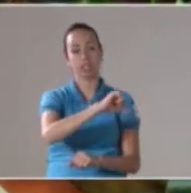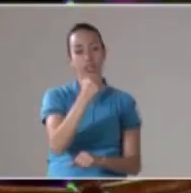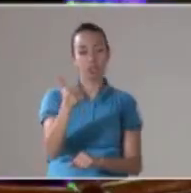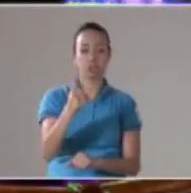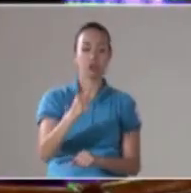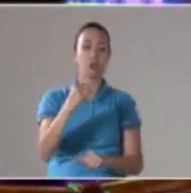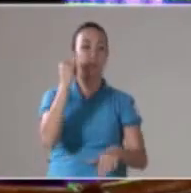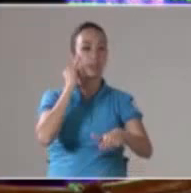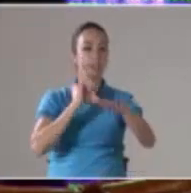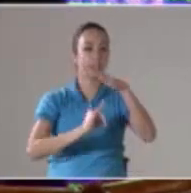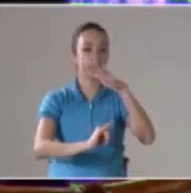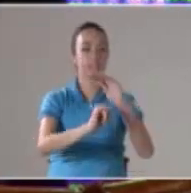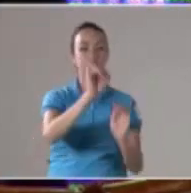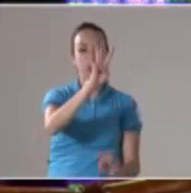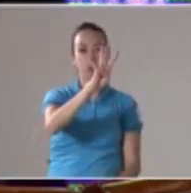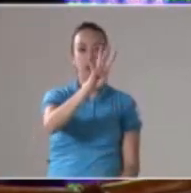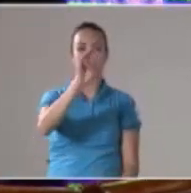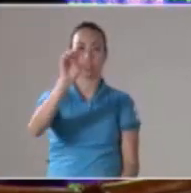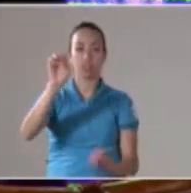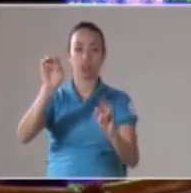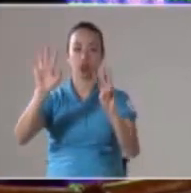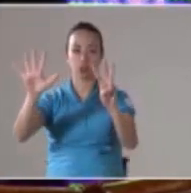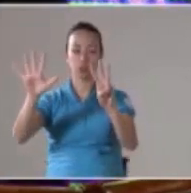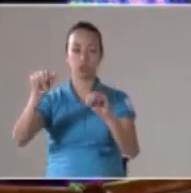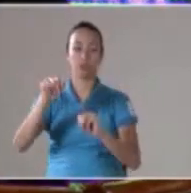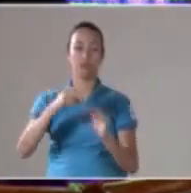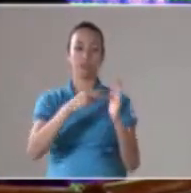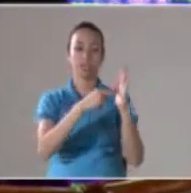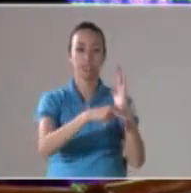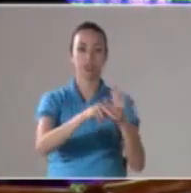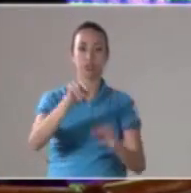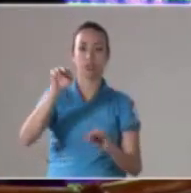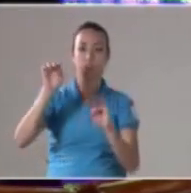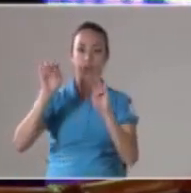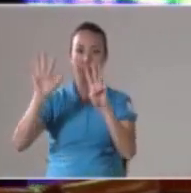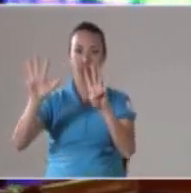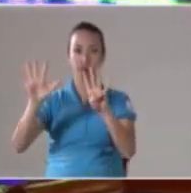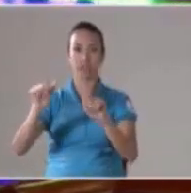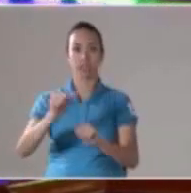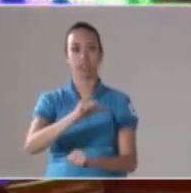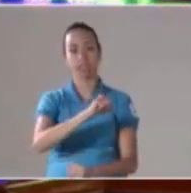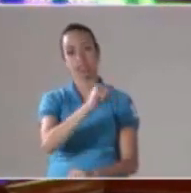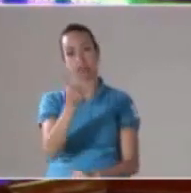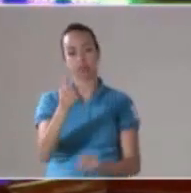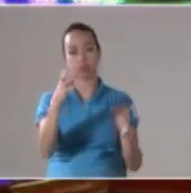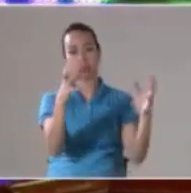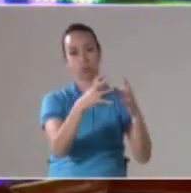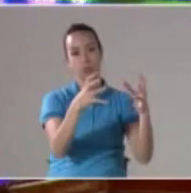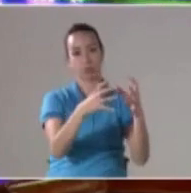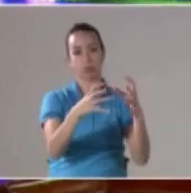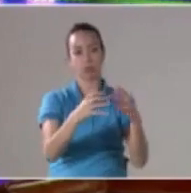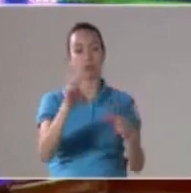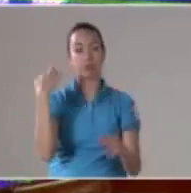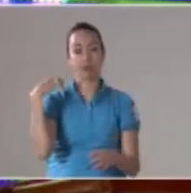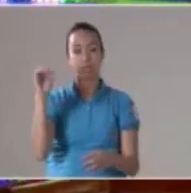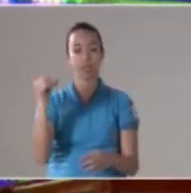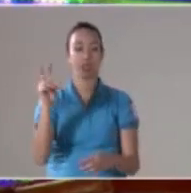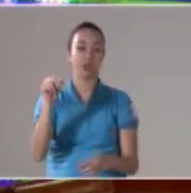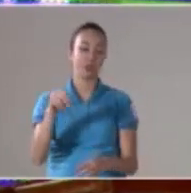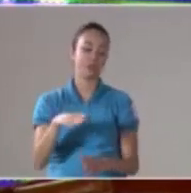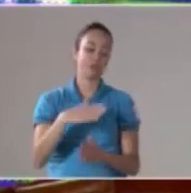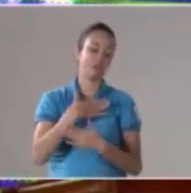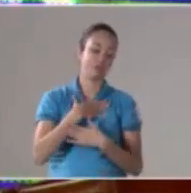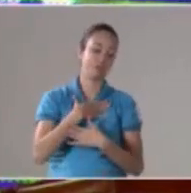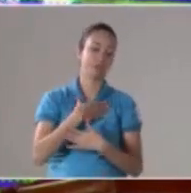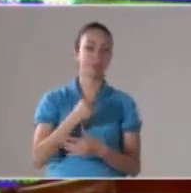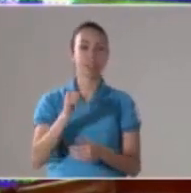Isaías 48:9, y en este grupo, para que no se me vayan a ofender,